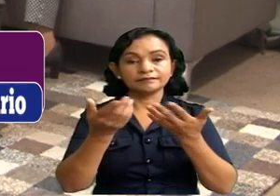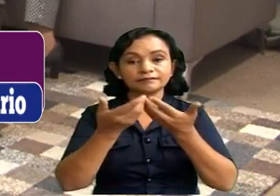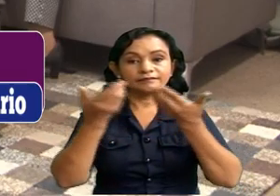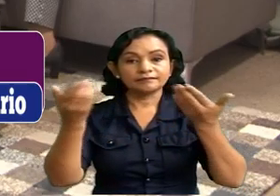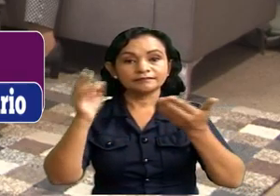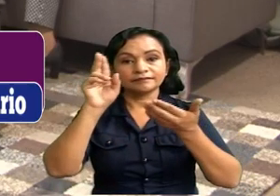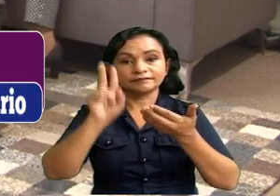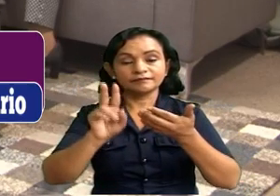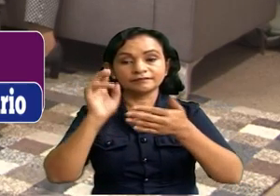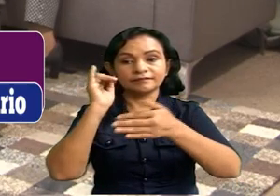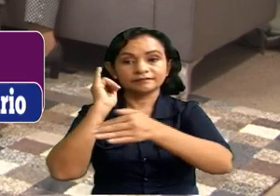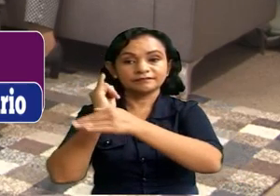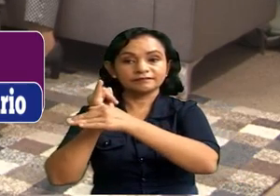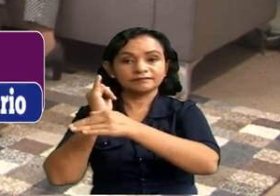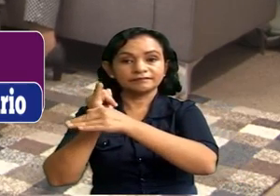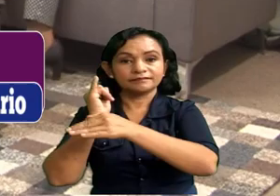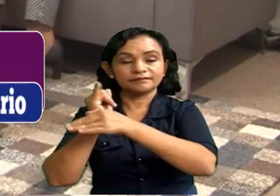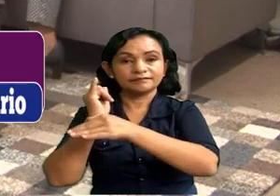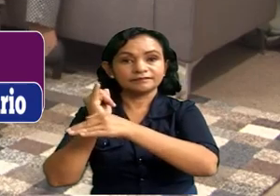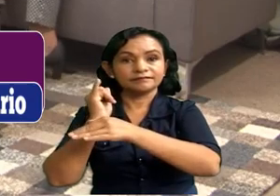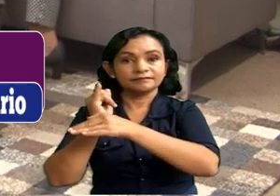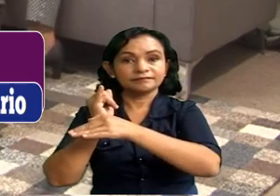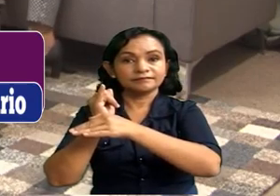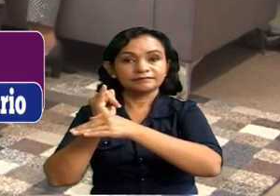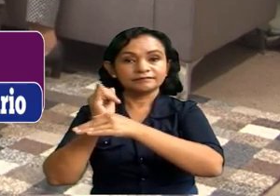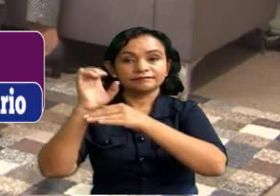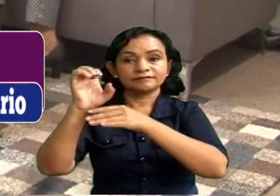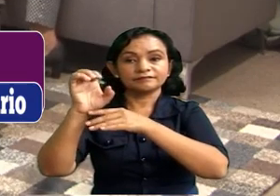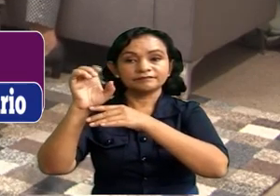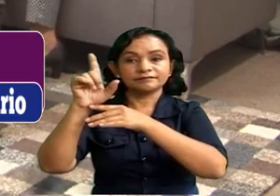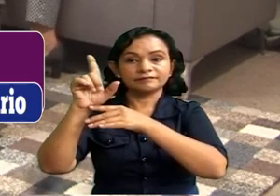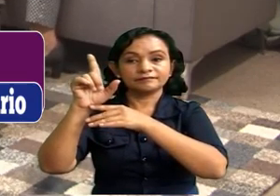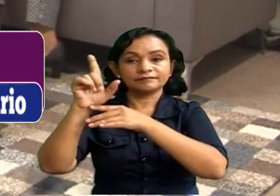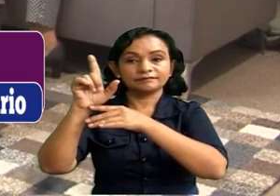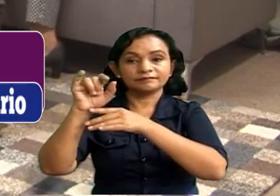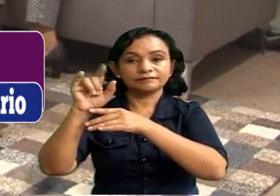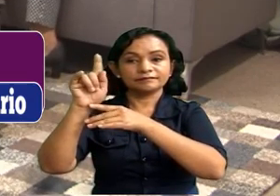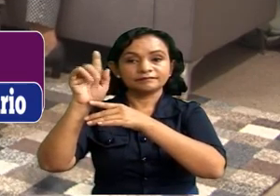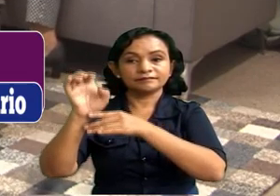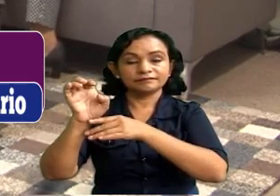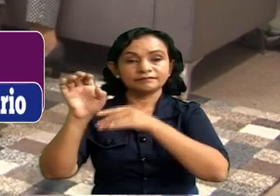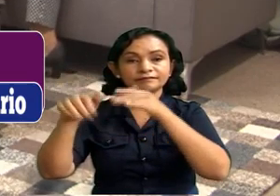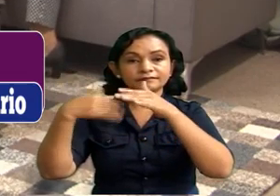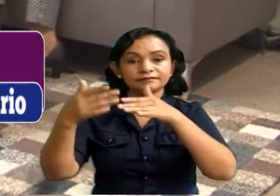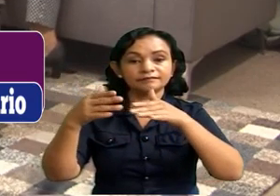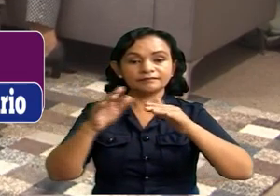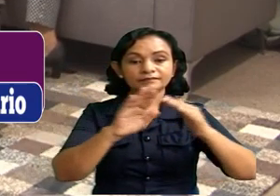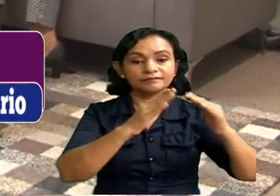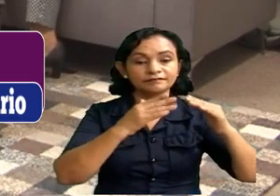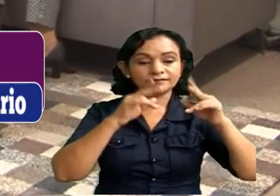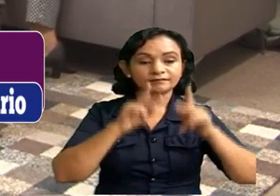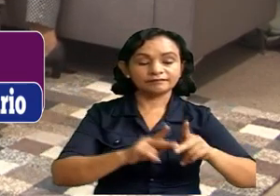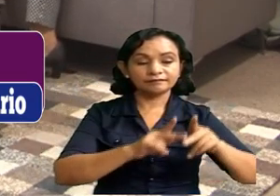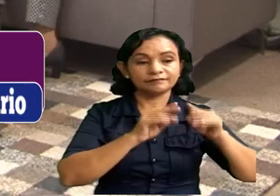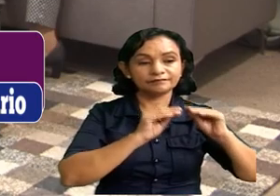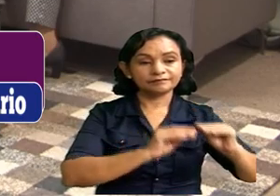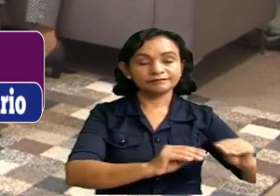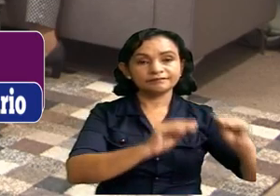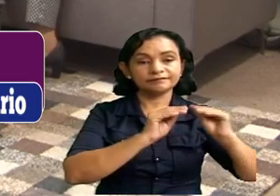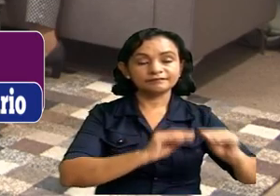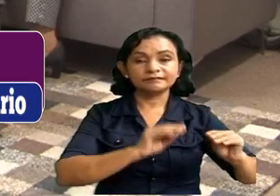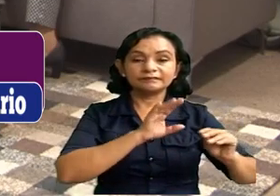¿no? La claro. Iglesia Católica, que está en la élite, pero luego está el misionero, que es el que está en el barrio, que es el que está sintiendo